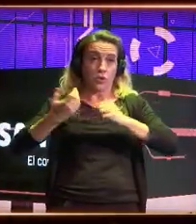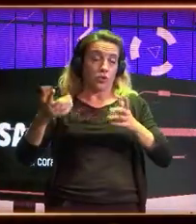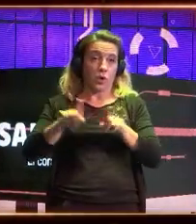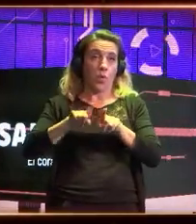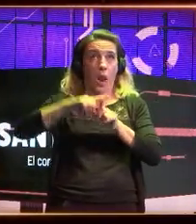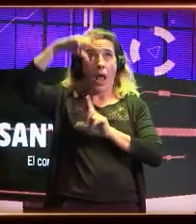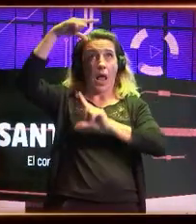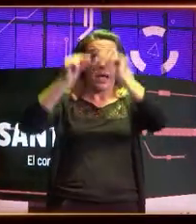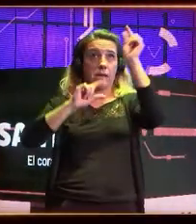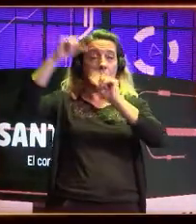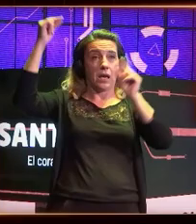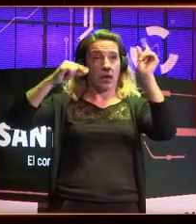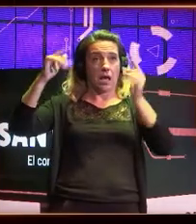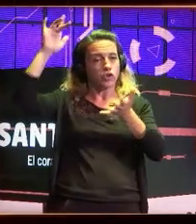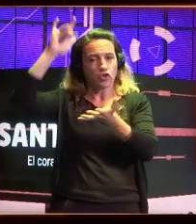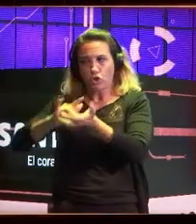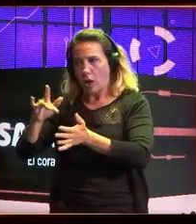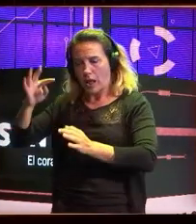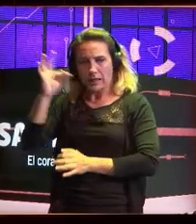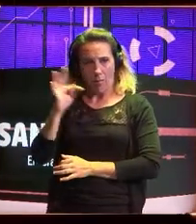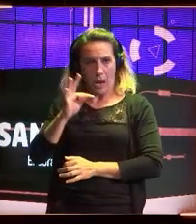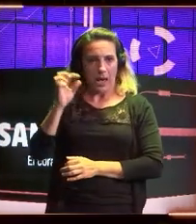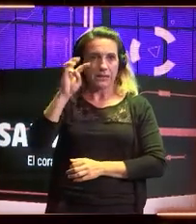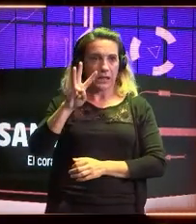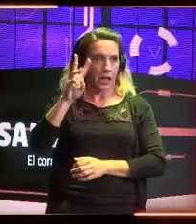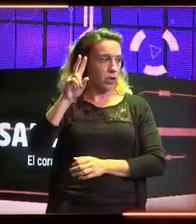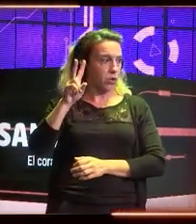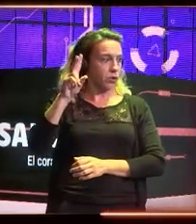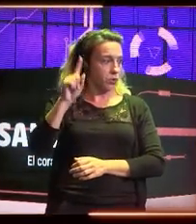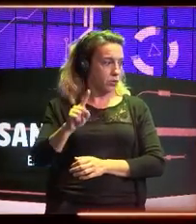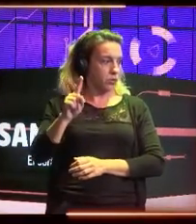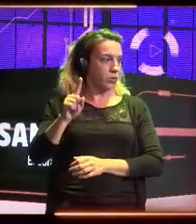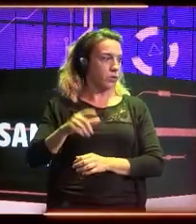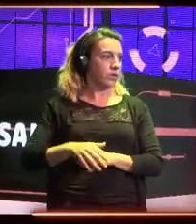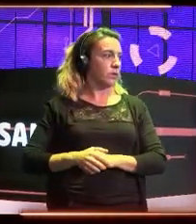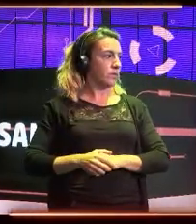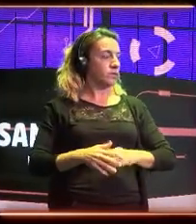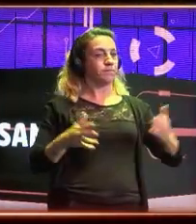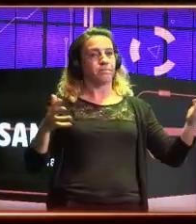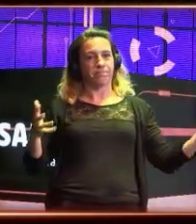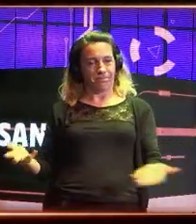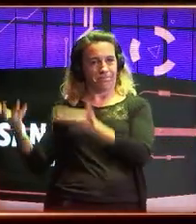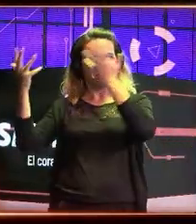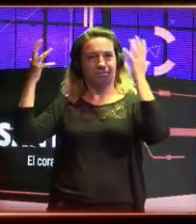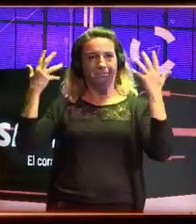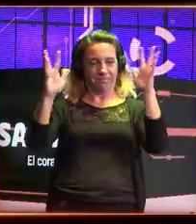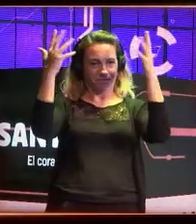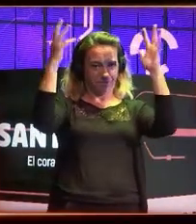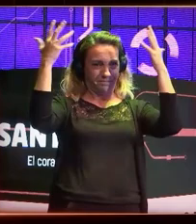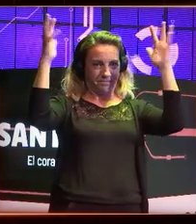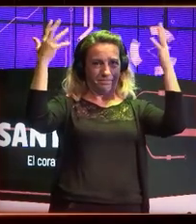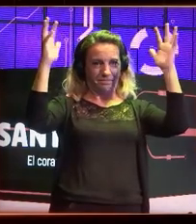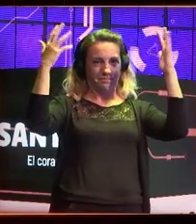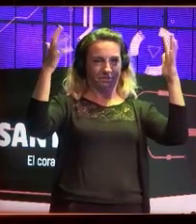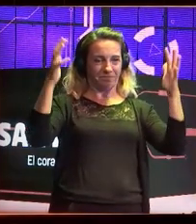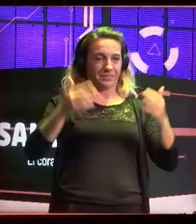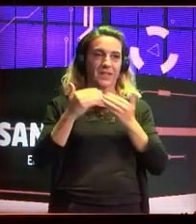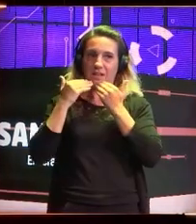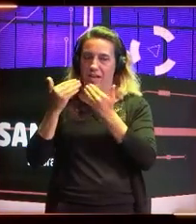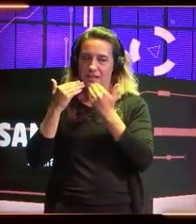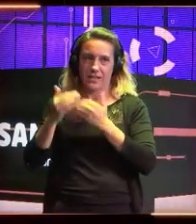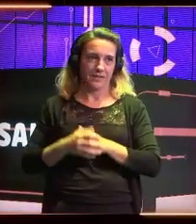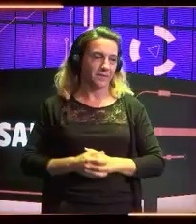tocó tres dos 1 ahí está una aplauso para Tamara Gracias